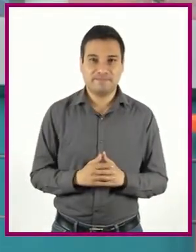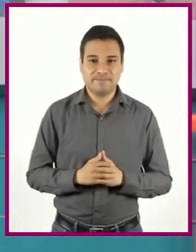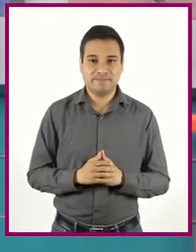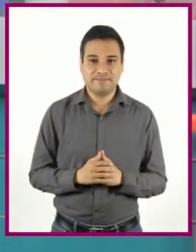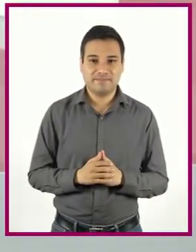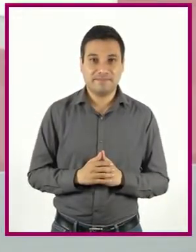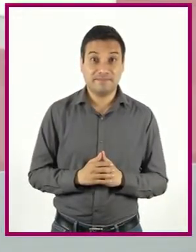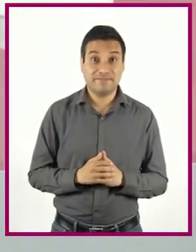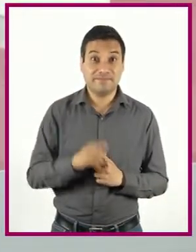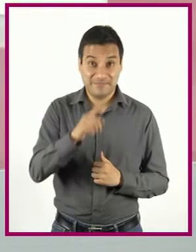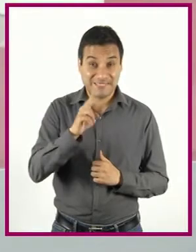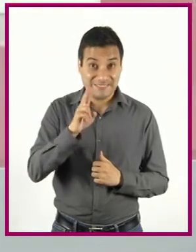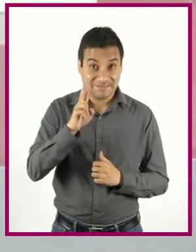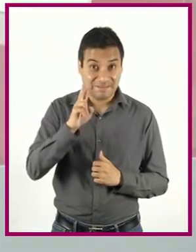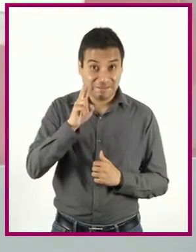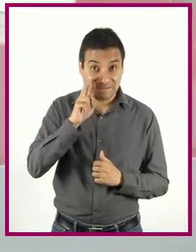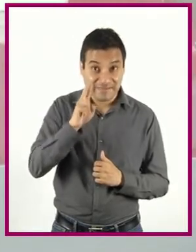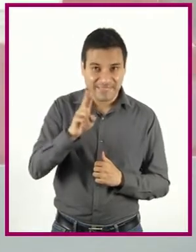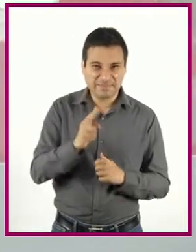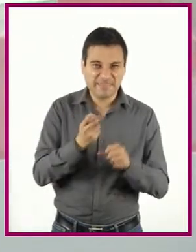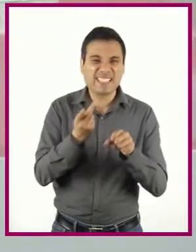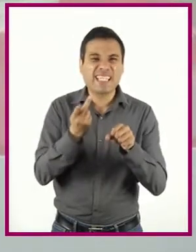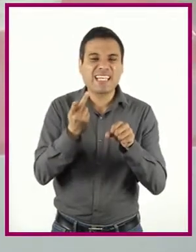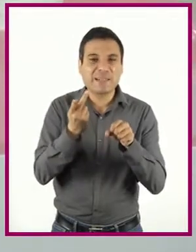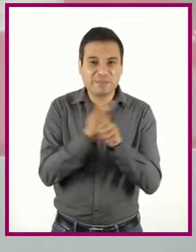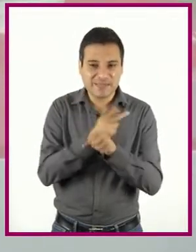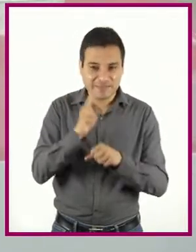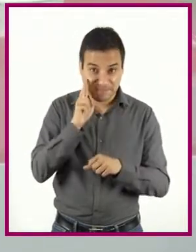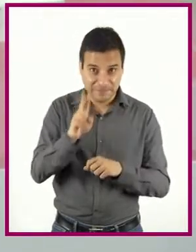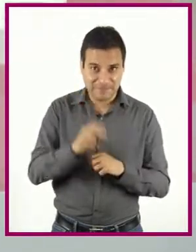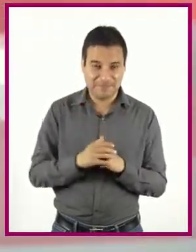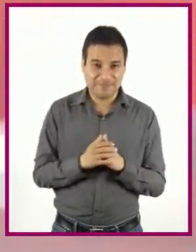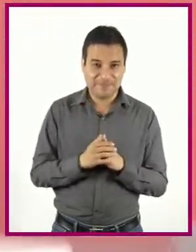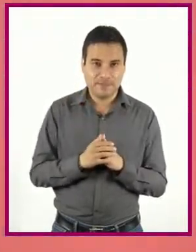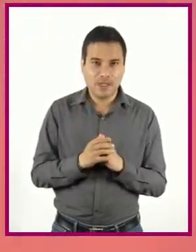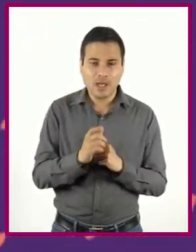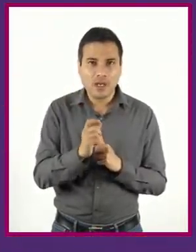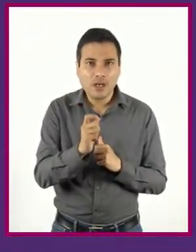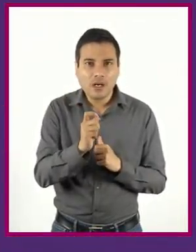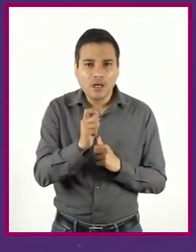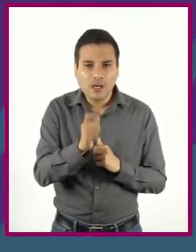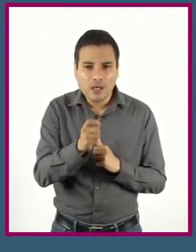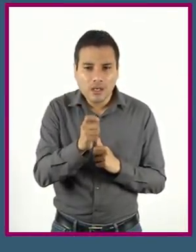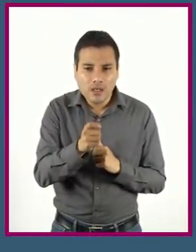Colocamos y observen atentamente lo que sucede. ¿Qué es eso?